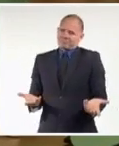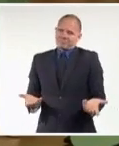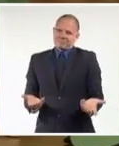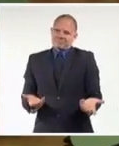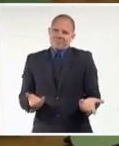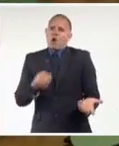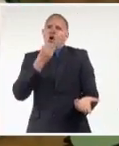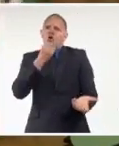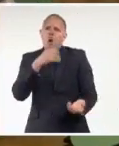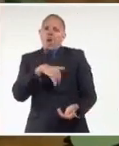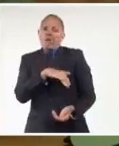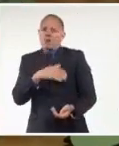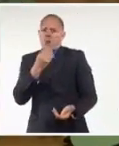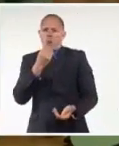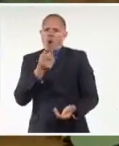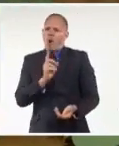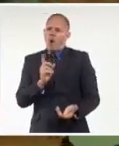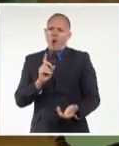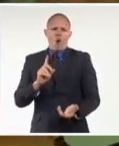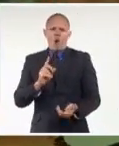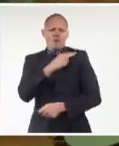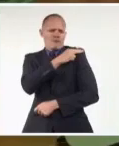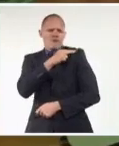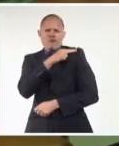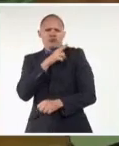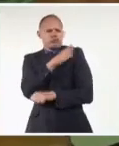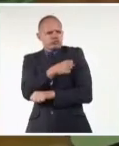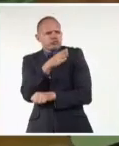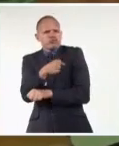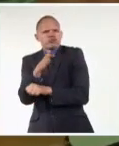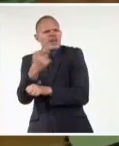conversación, metido ahí en la comunidad con la gente.